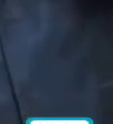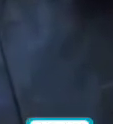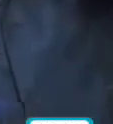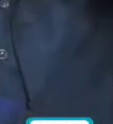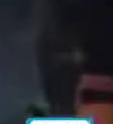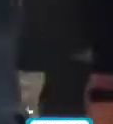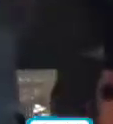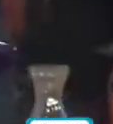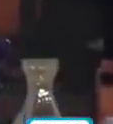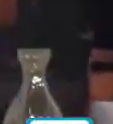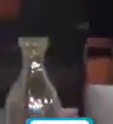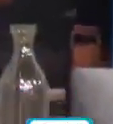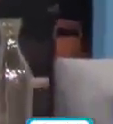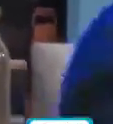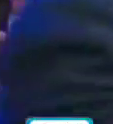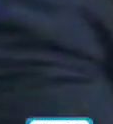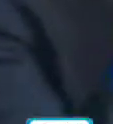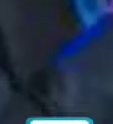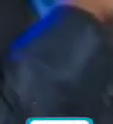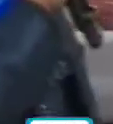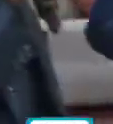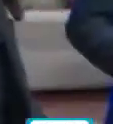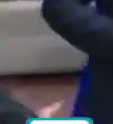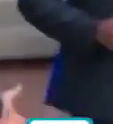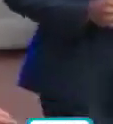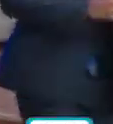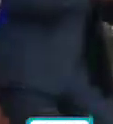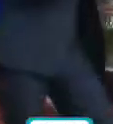despertaste, el que tú en mí despertaste.